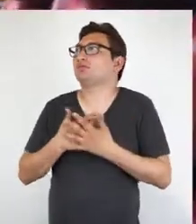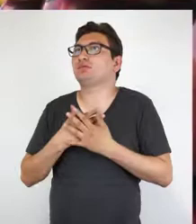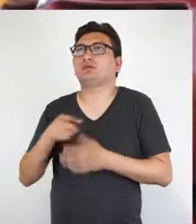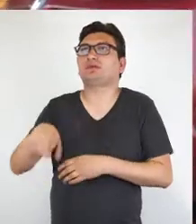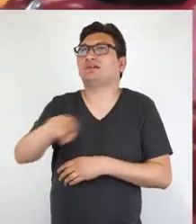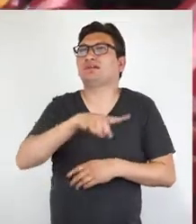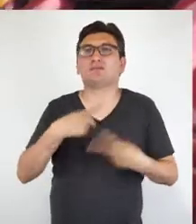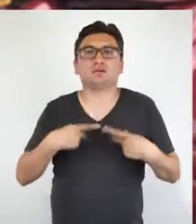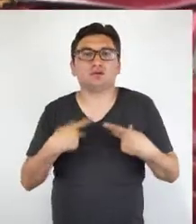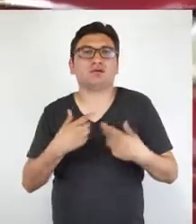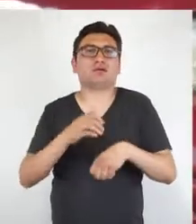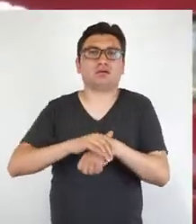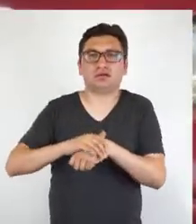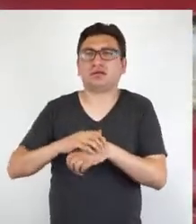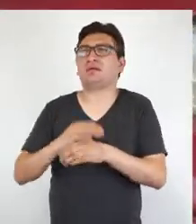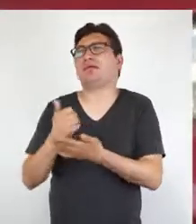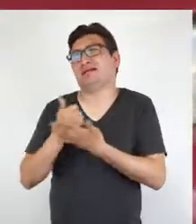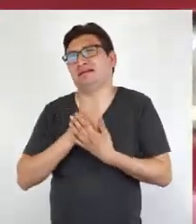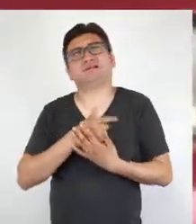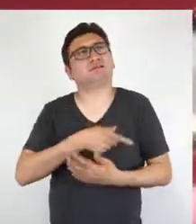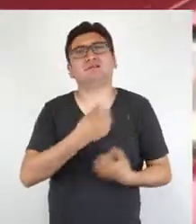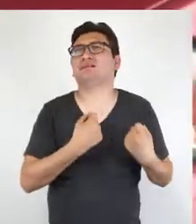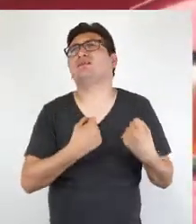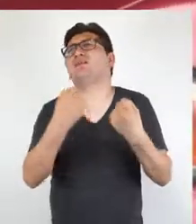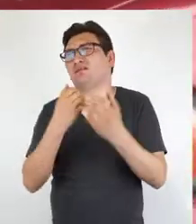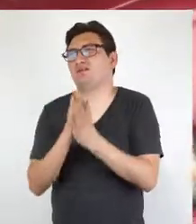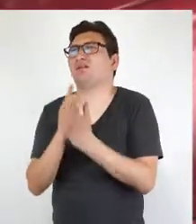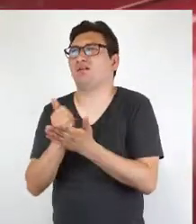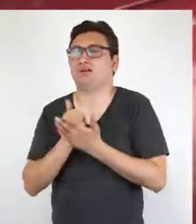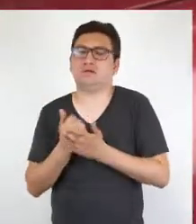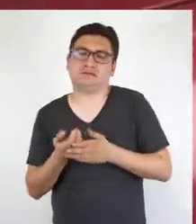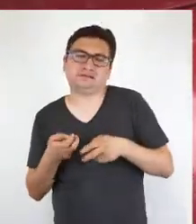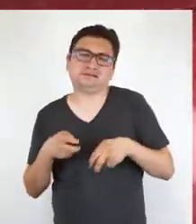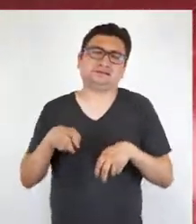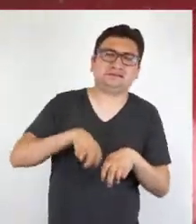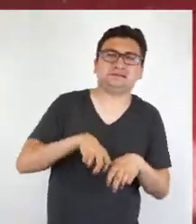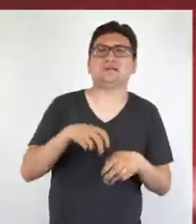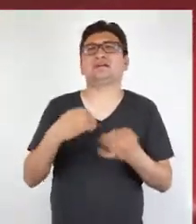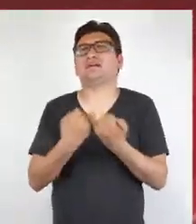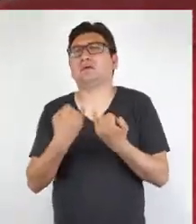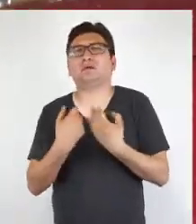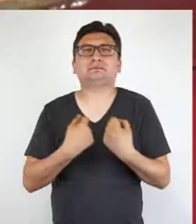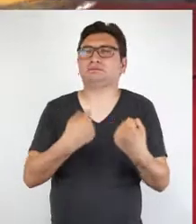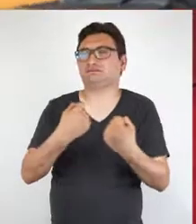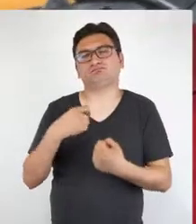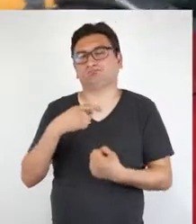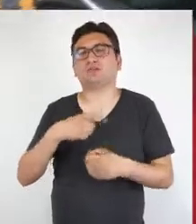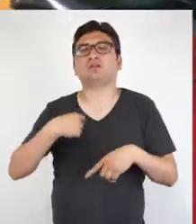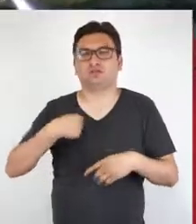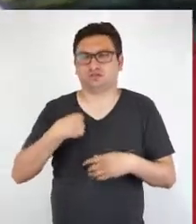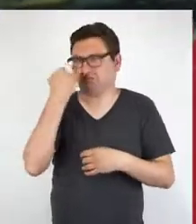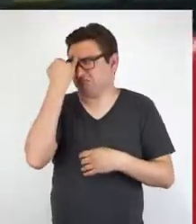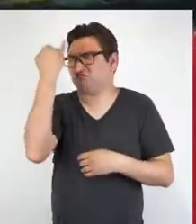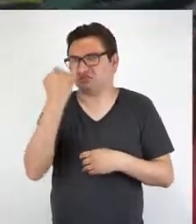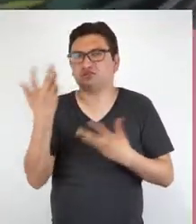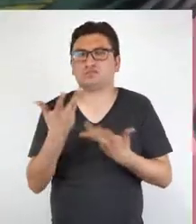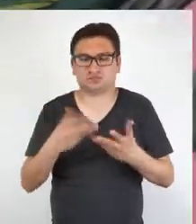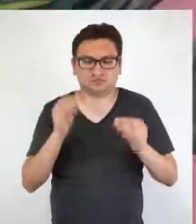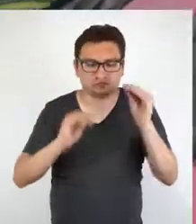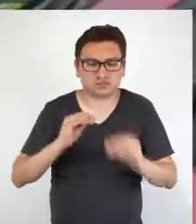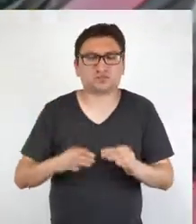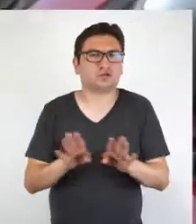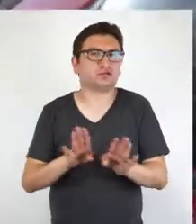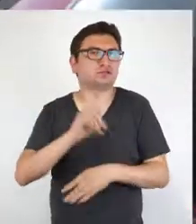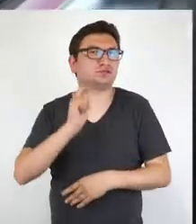y estar esperanzado a que la gente o los amigos me hicieran el favor de ayudarme tanto a subir como a bajar. Este aditamento